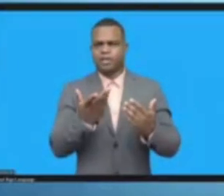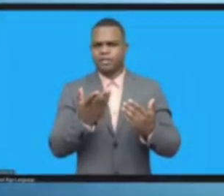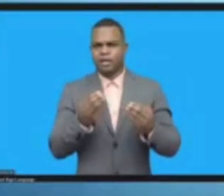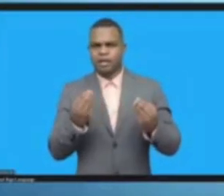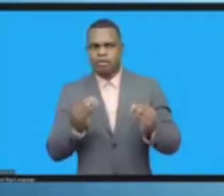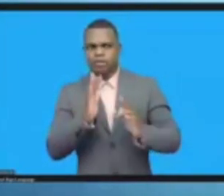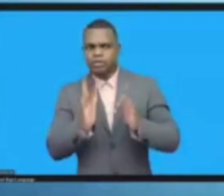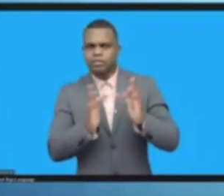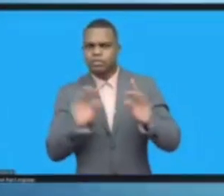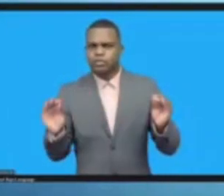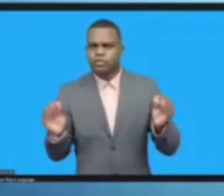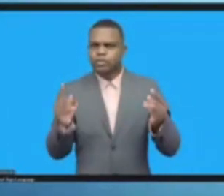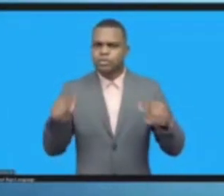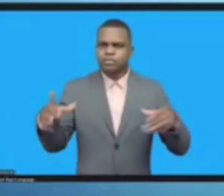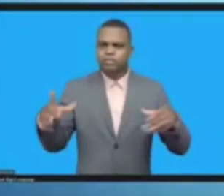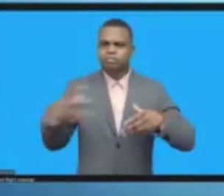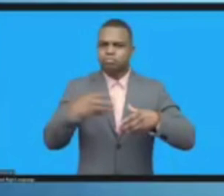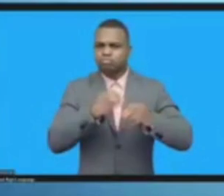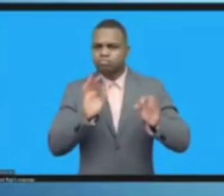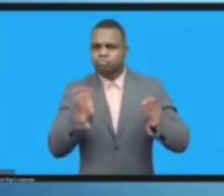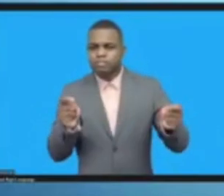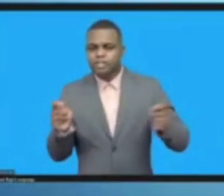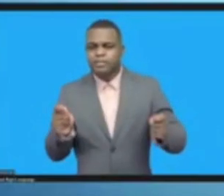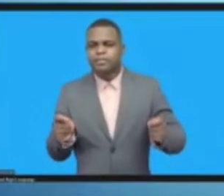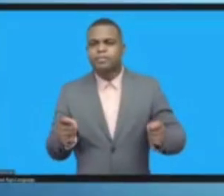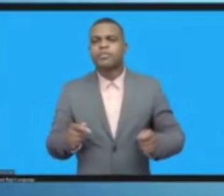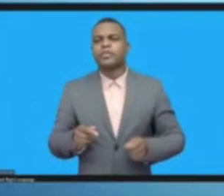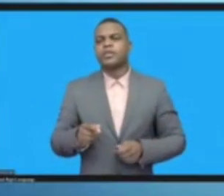hemos visto un informe compartido